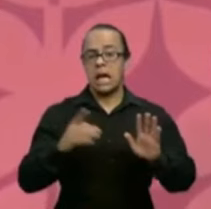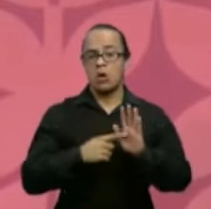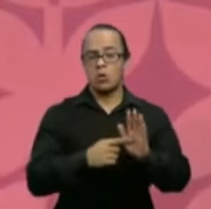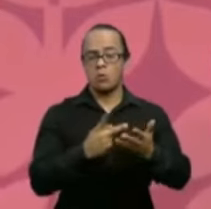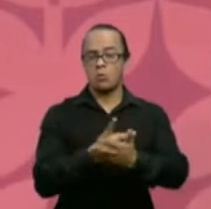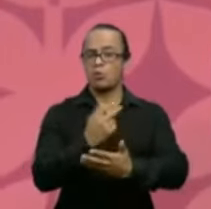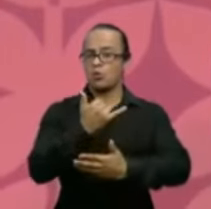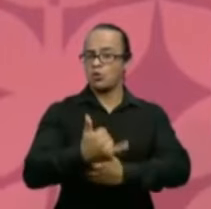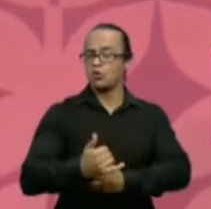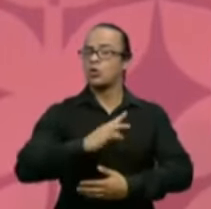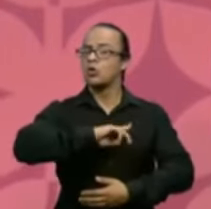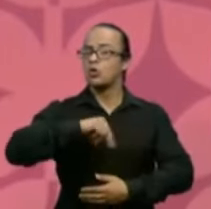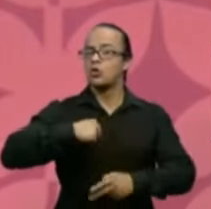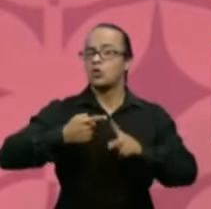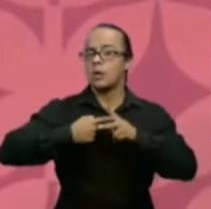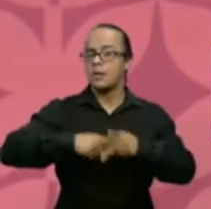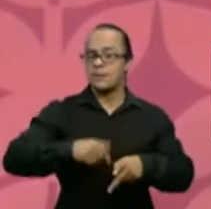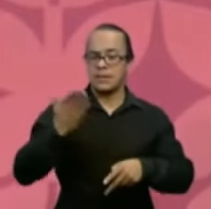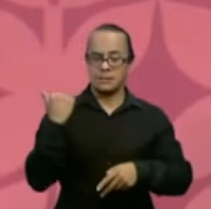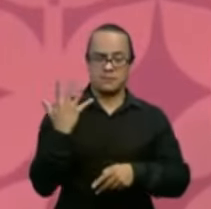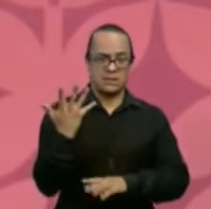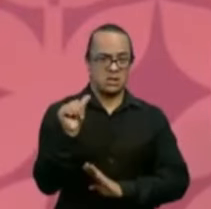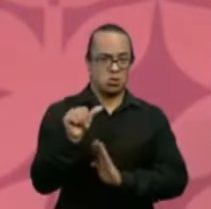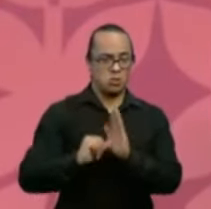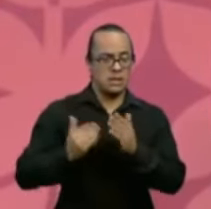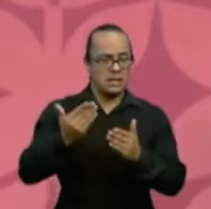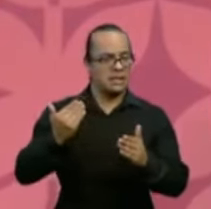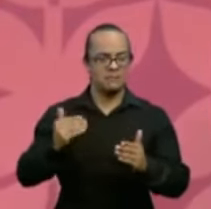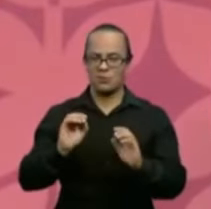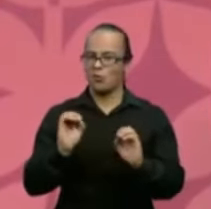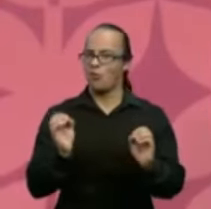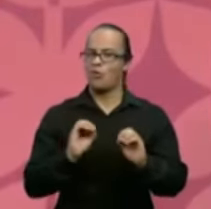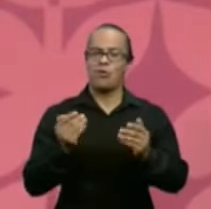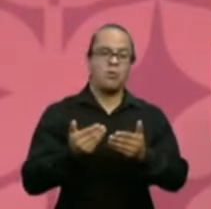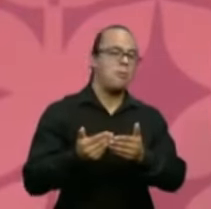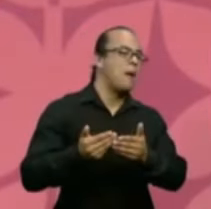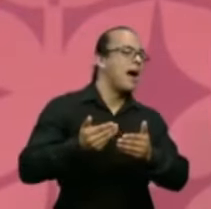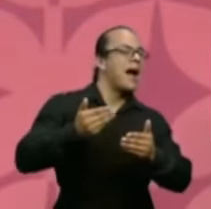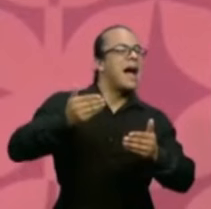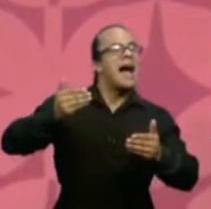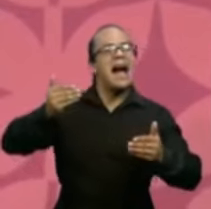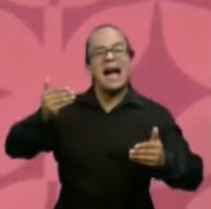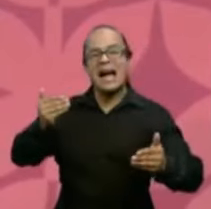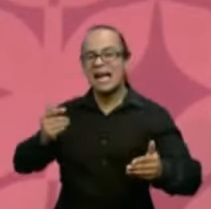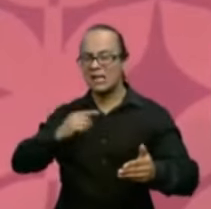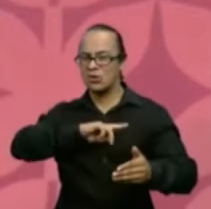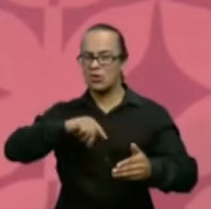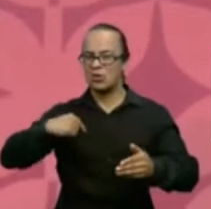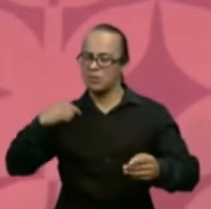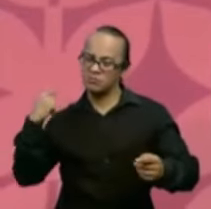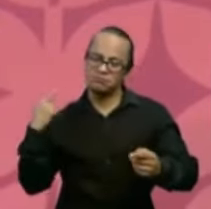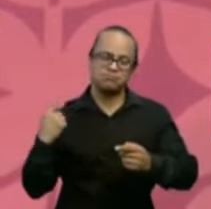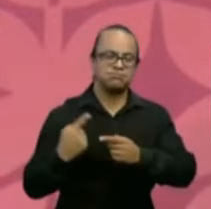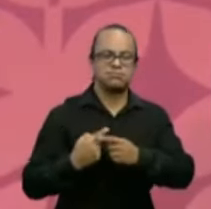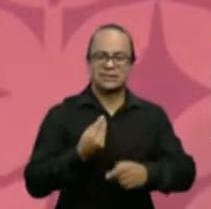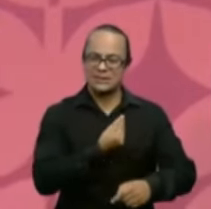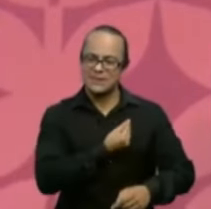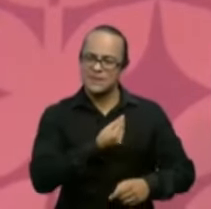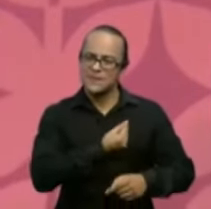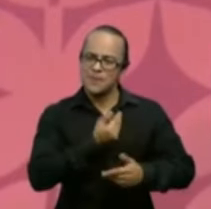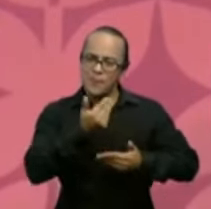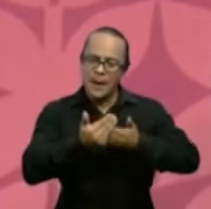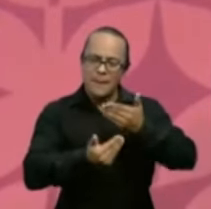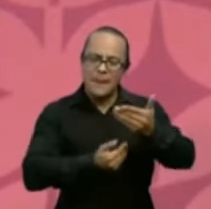no lo iniciamos hace 5 meses. Ha sido un camino de lucha, de resistencia y de sueños que